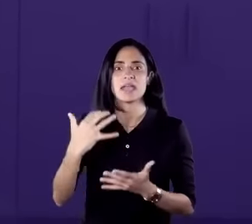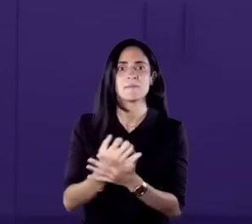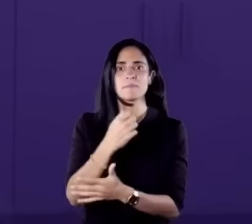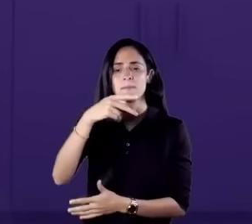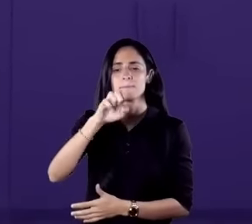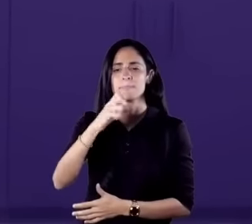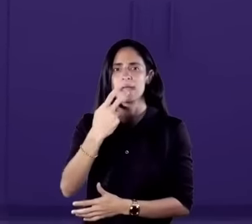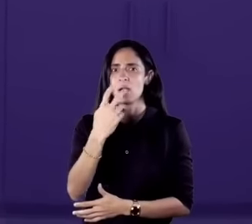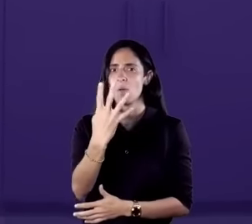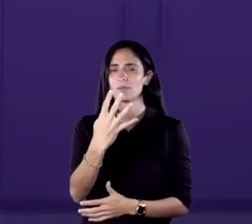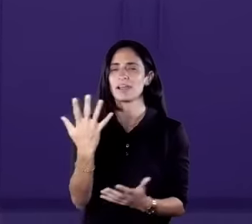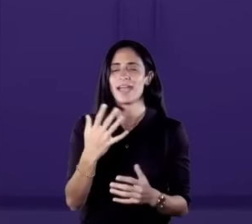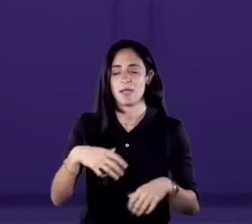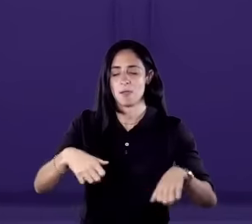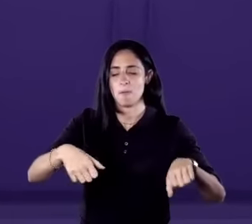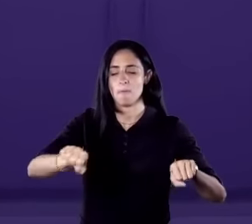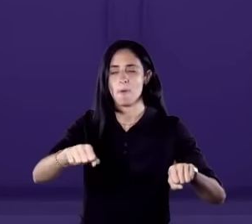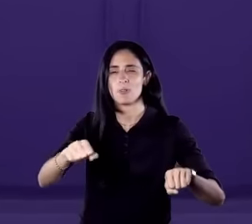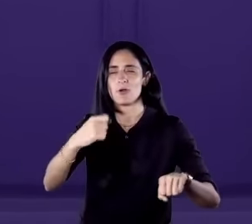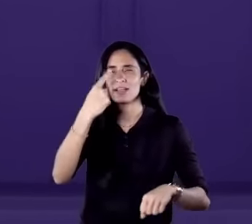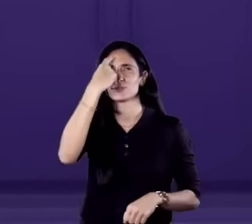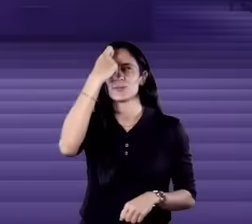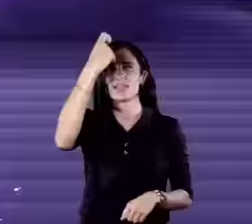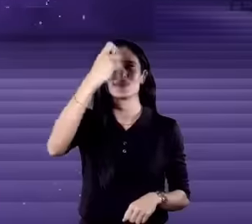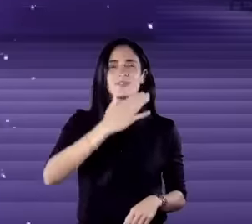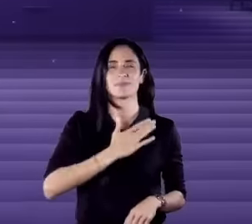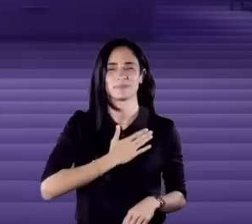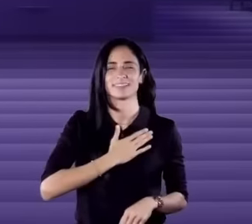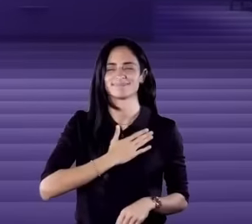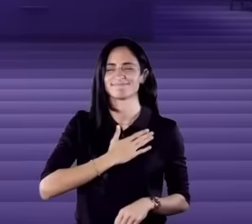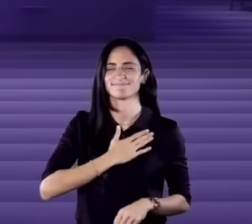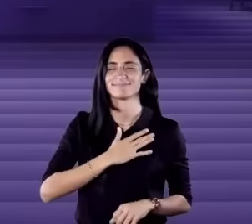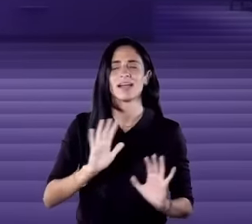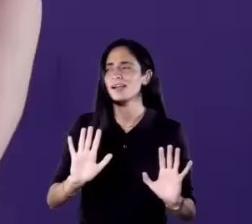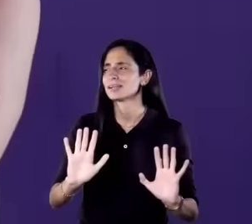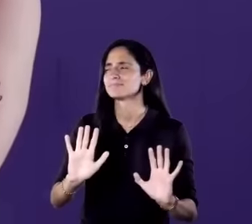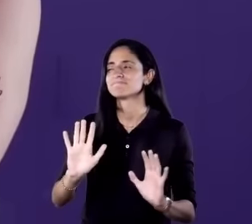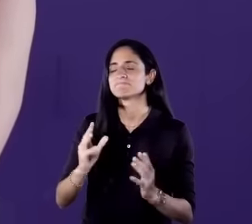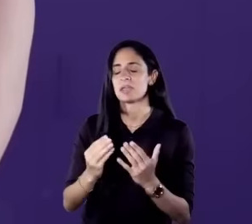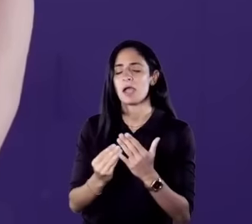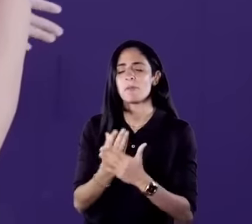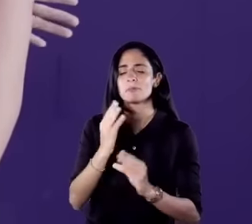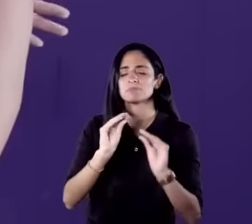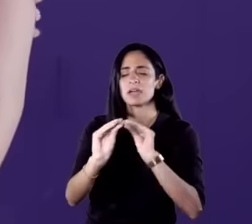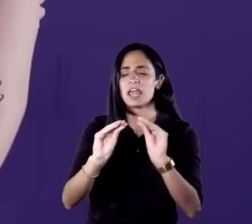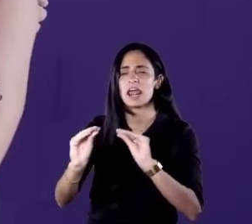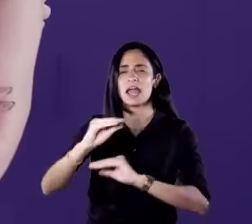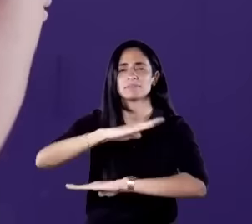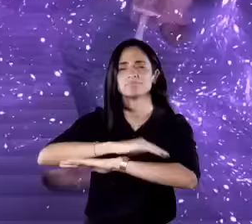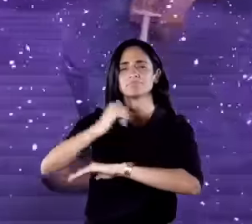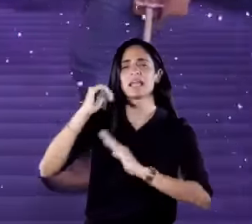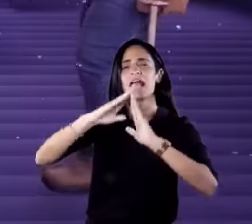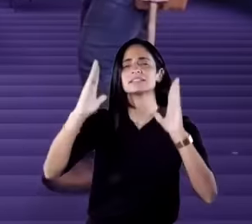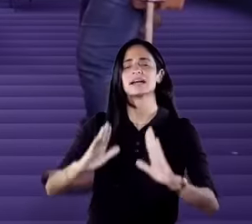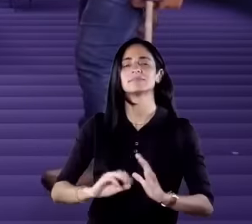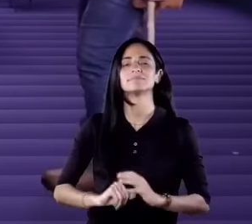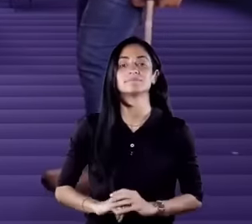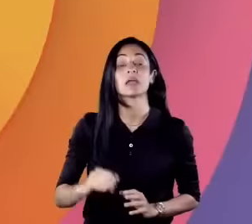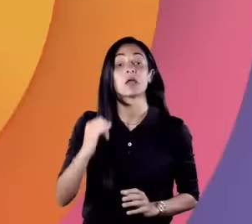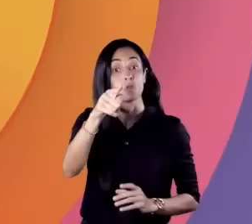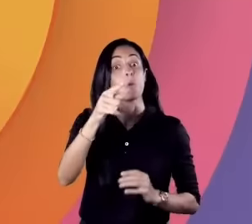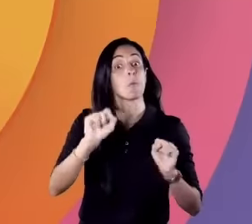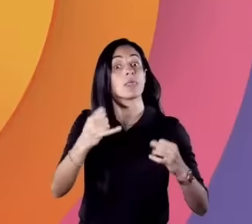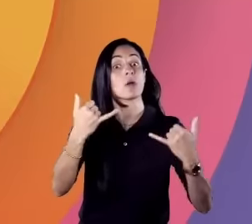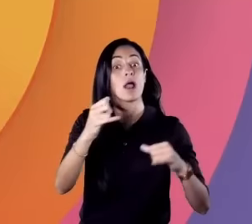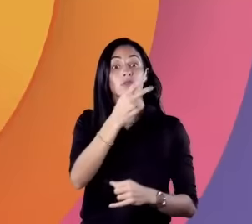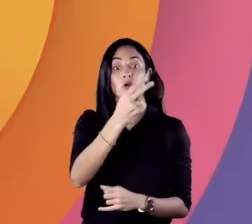Pega 4, yo me compraría la motora de mis sueños. O mejor, arreglamos la terraza. Juega Pega